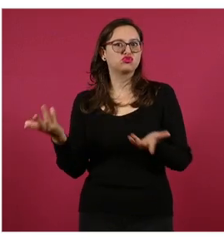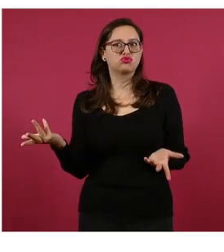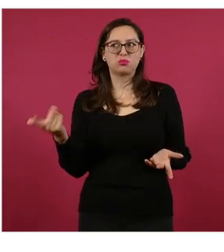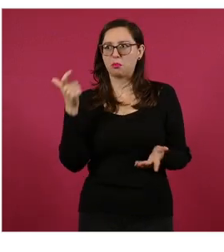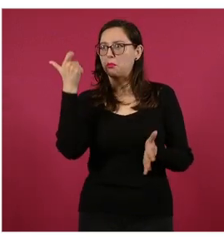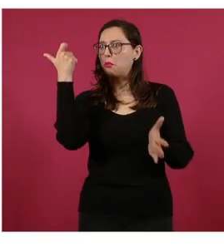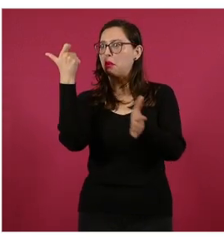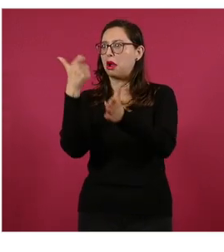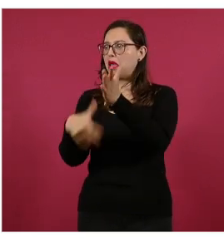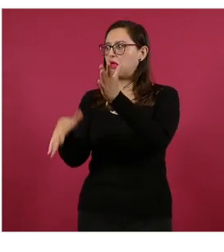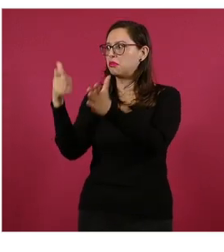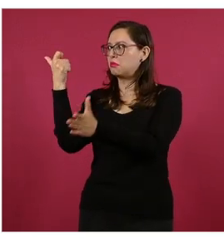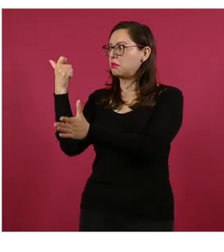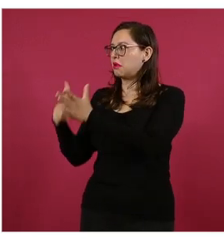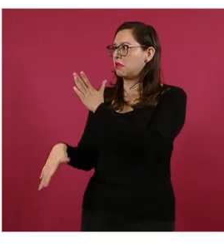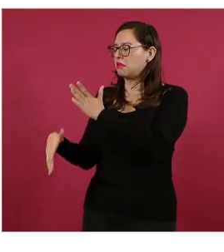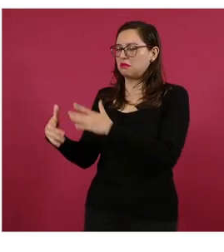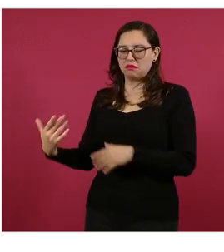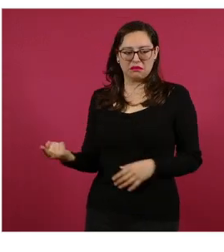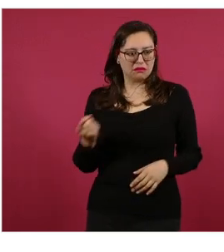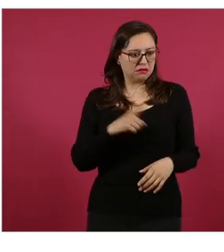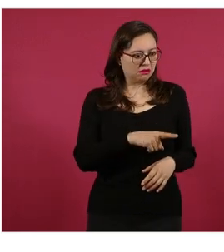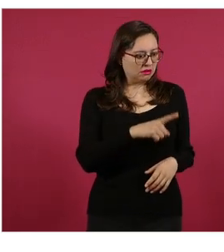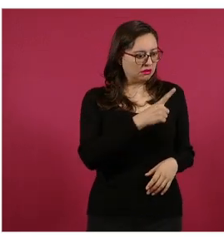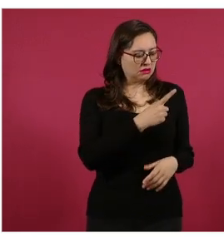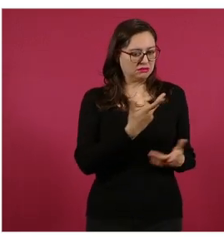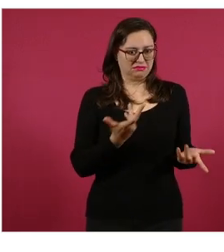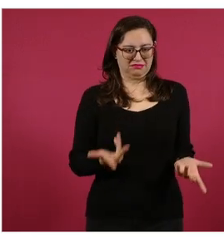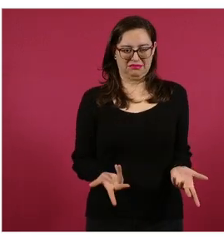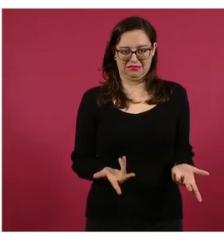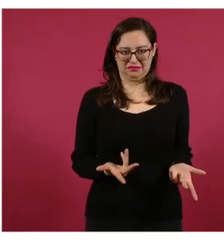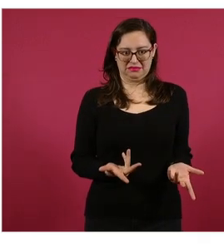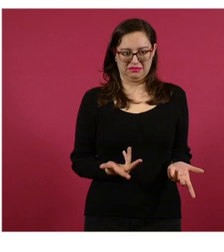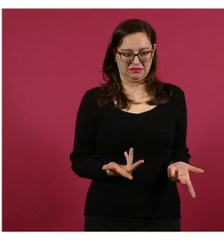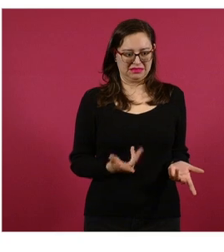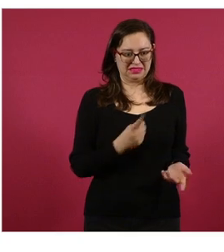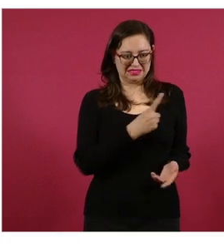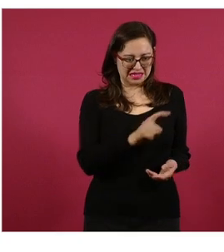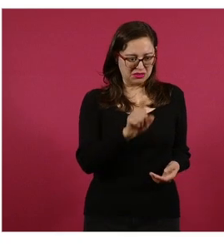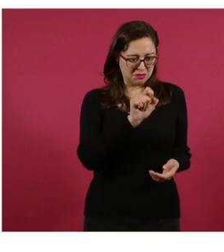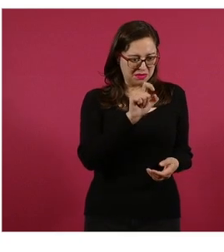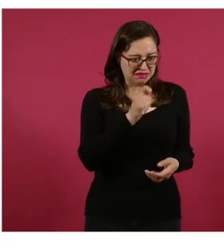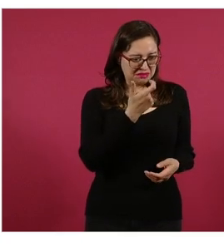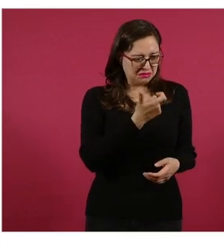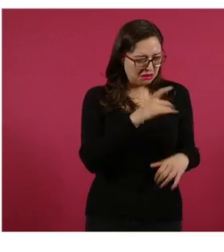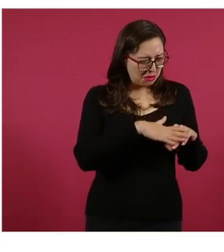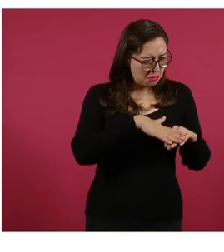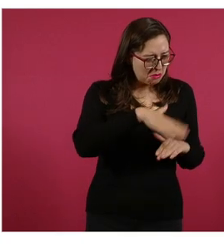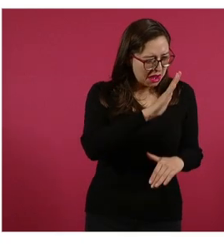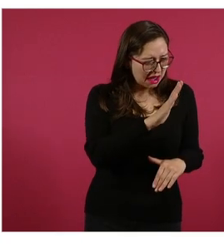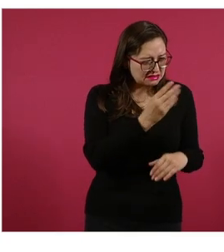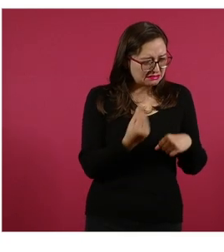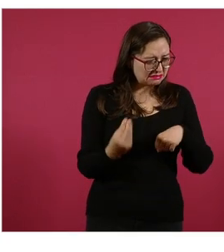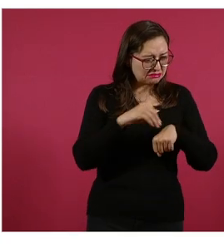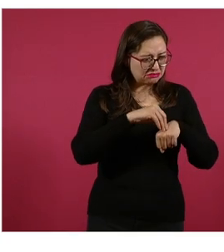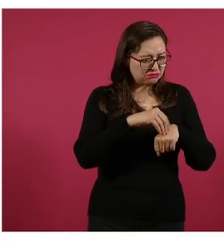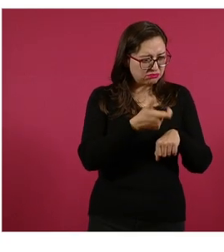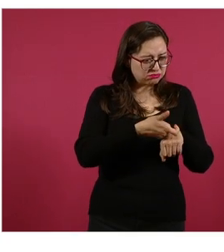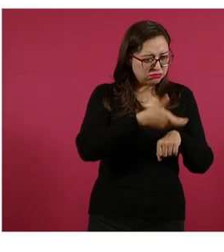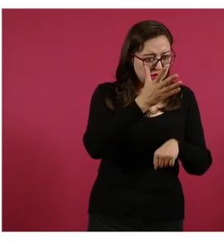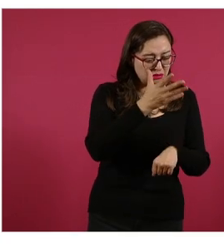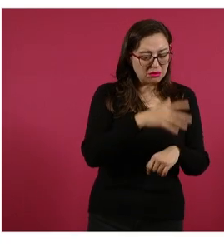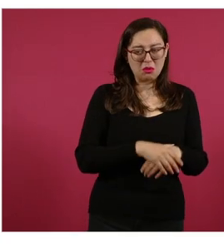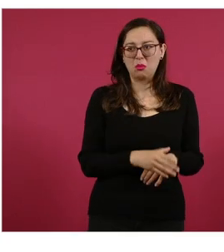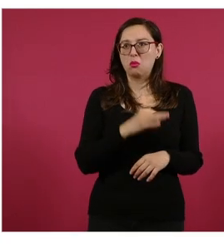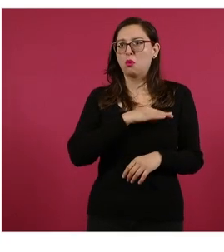todo el país. Imagínense, $120 equivale a 5 litros de leche o 4 kilos de limón, o 1 kilogramo de carne